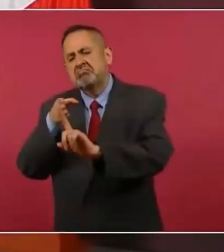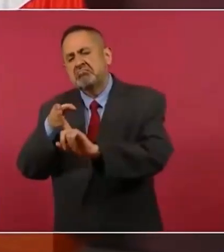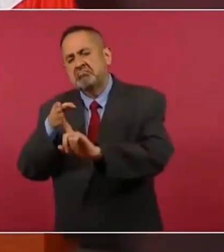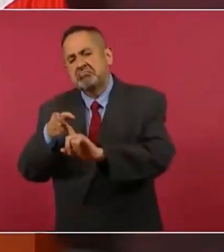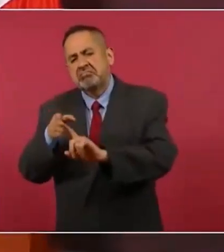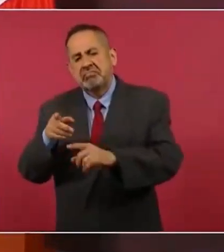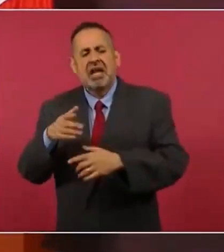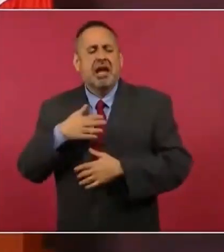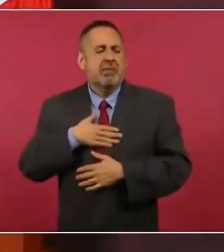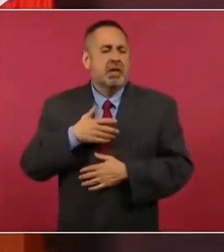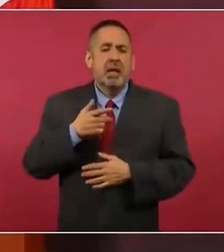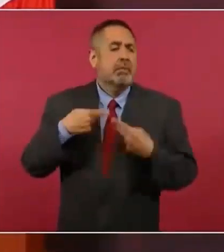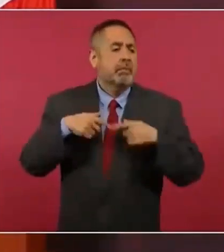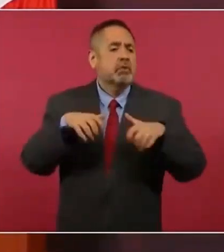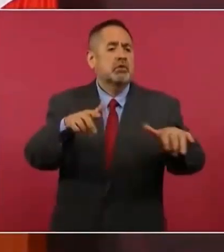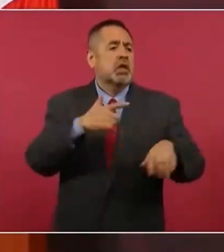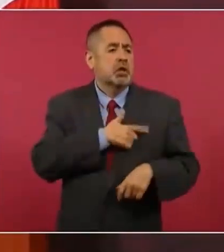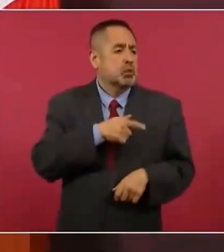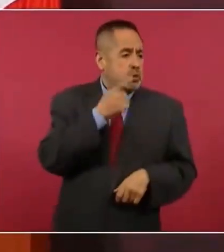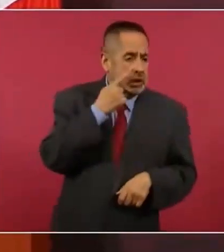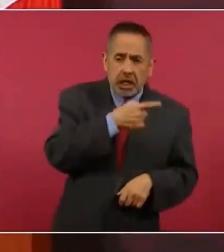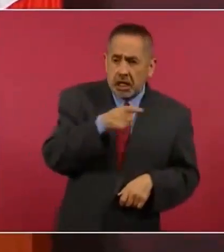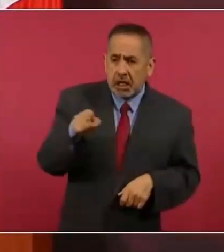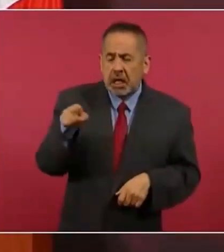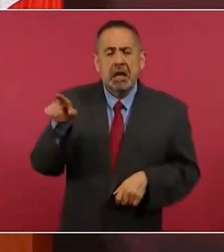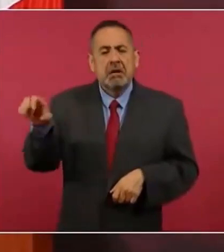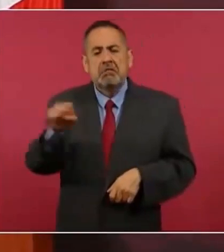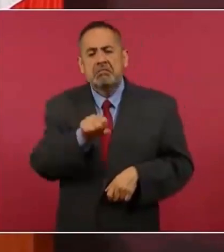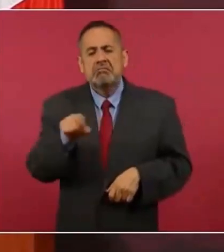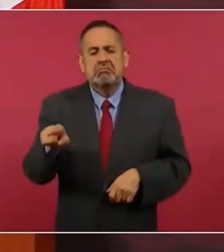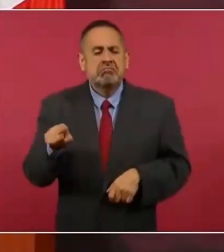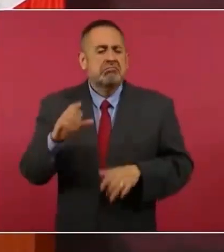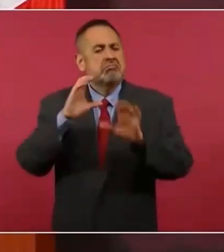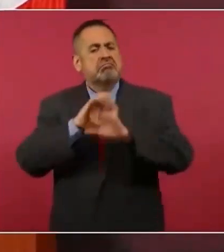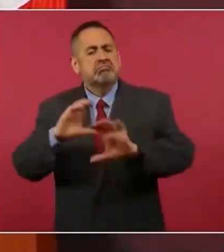los que les gustan a la gente, al pueblo.